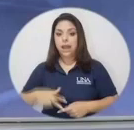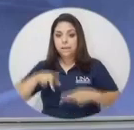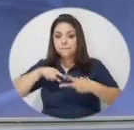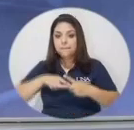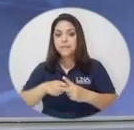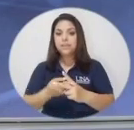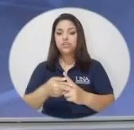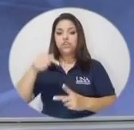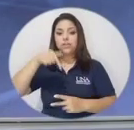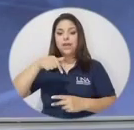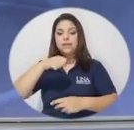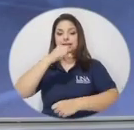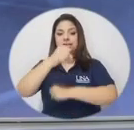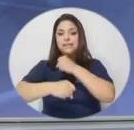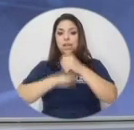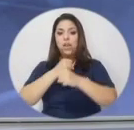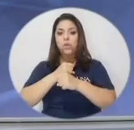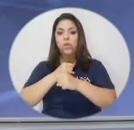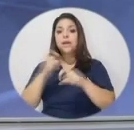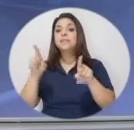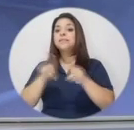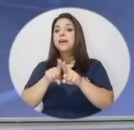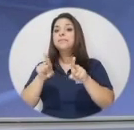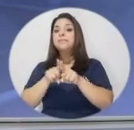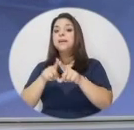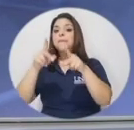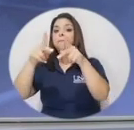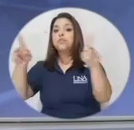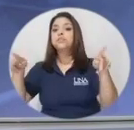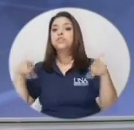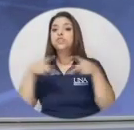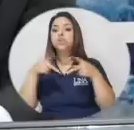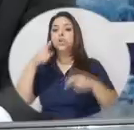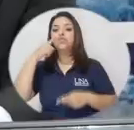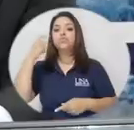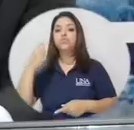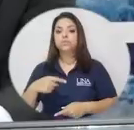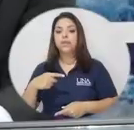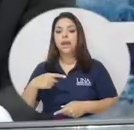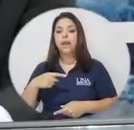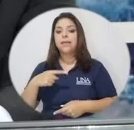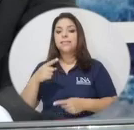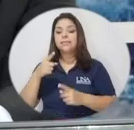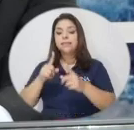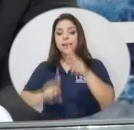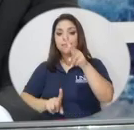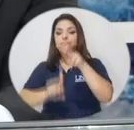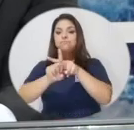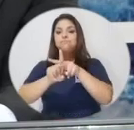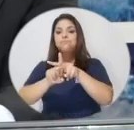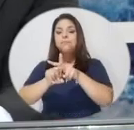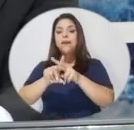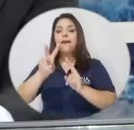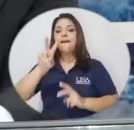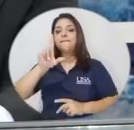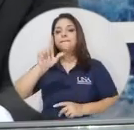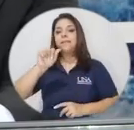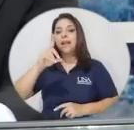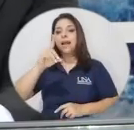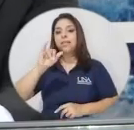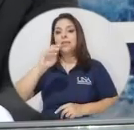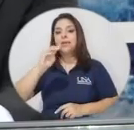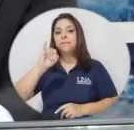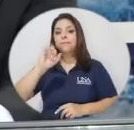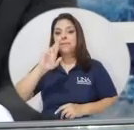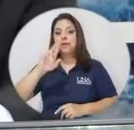siglo, el reposicionamiento de Rusia a partir del surgimiento de una figura como Vladimir Putin, cambia mucho el